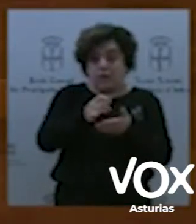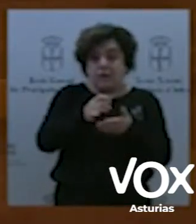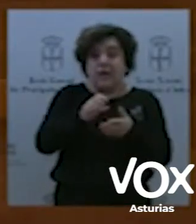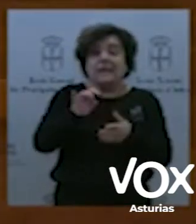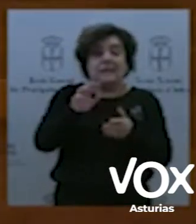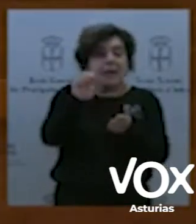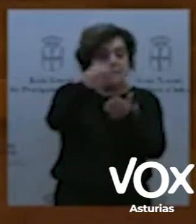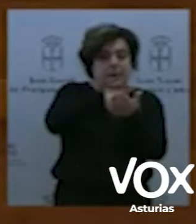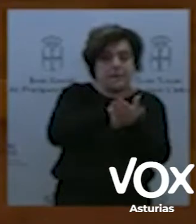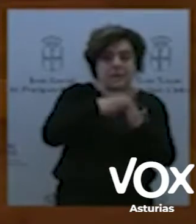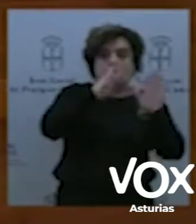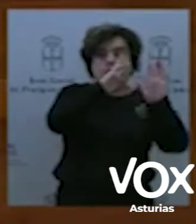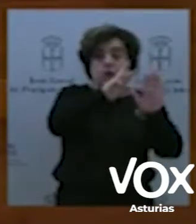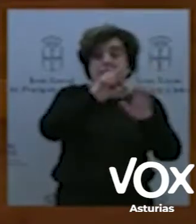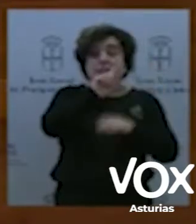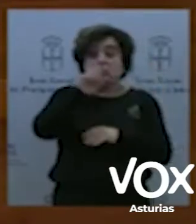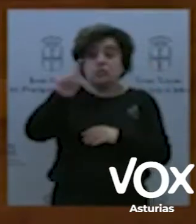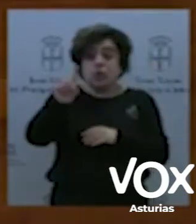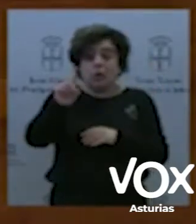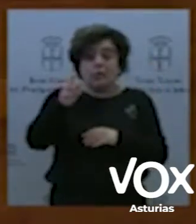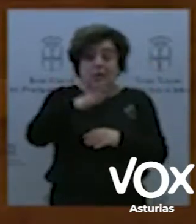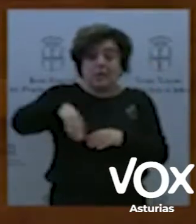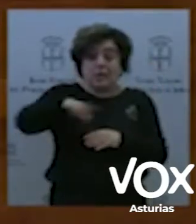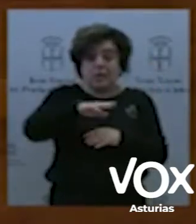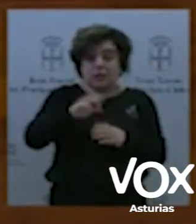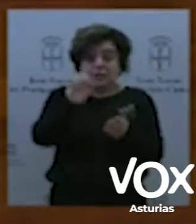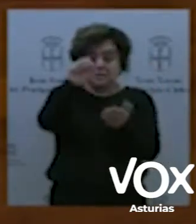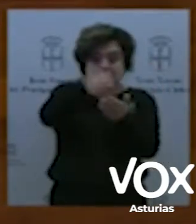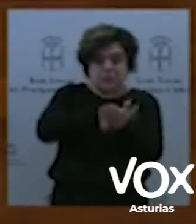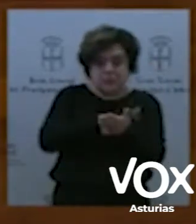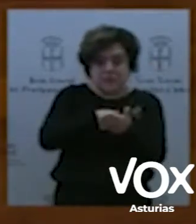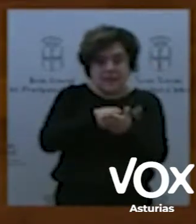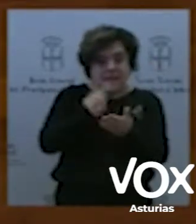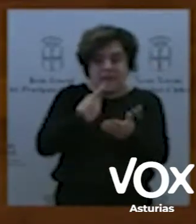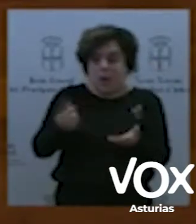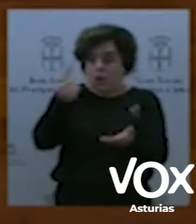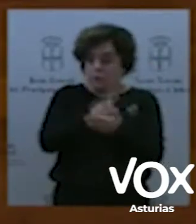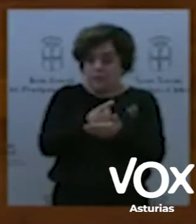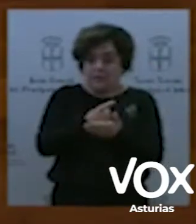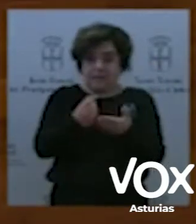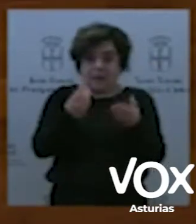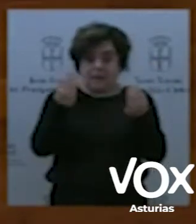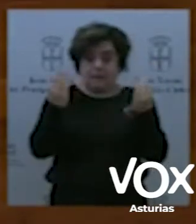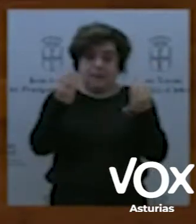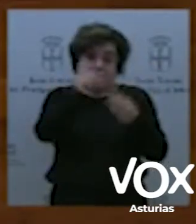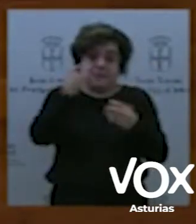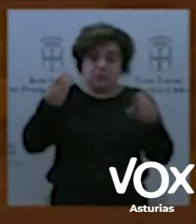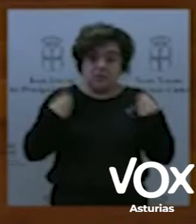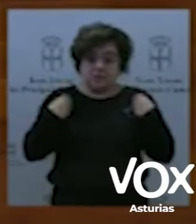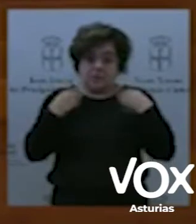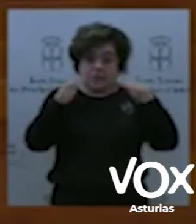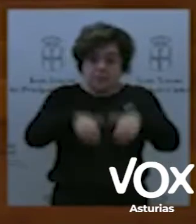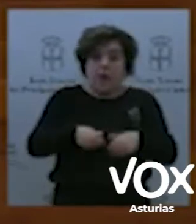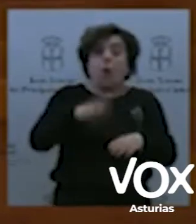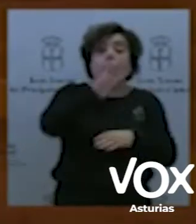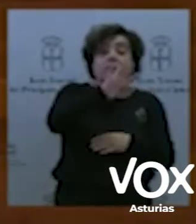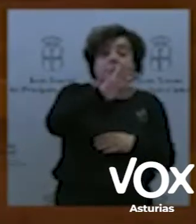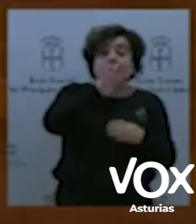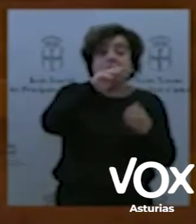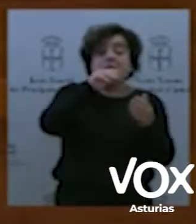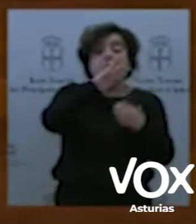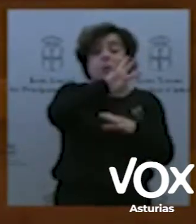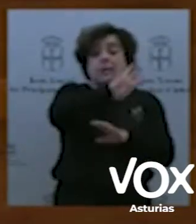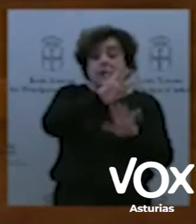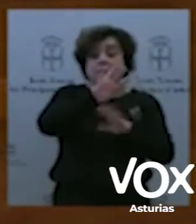deshabitados y no van a volver a contar con población, que hay otros 4.956 núcleos que ya cuentan con menos de